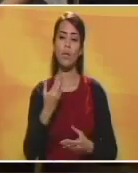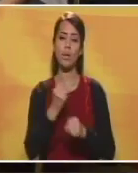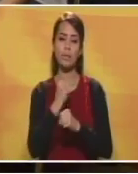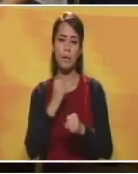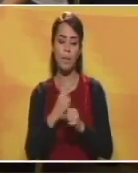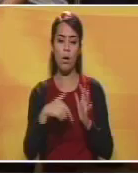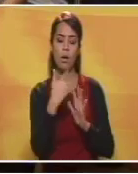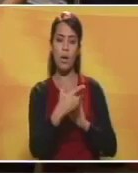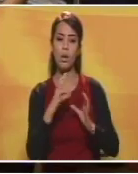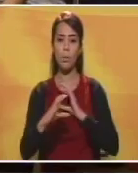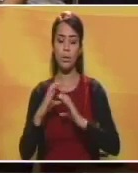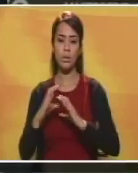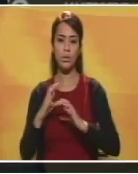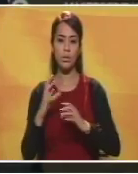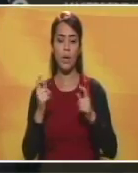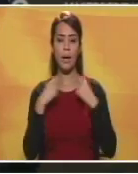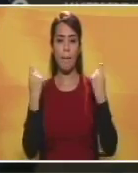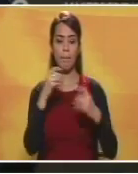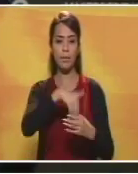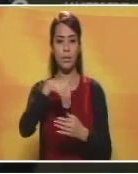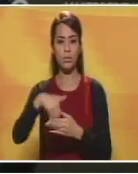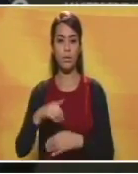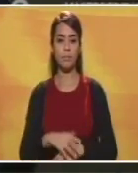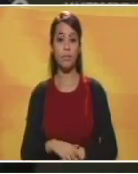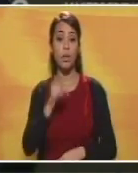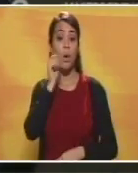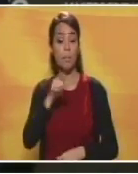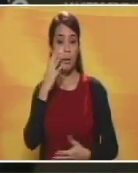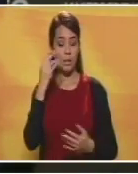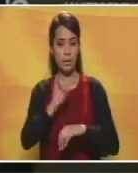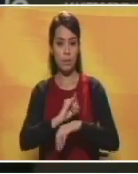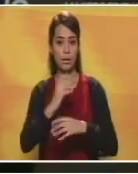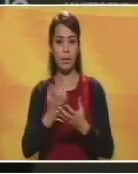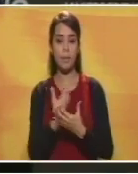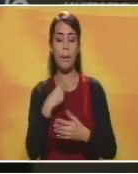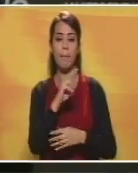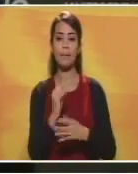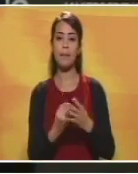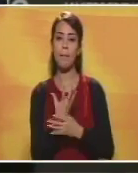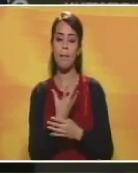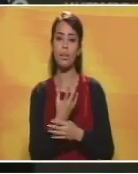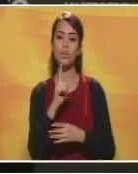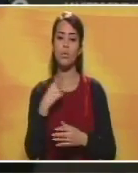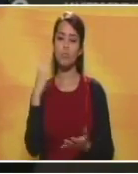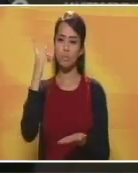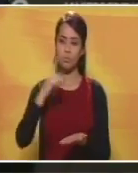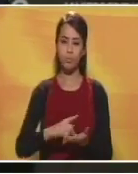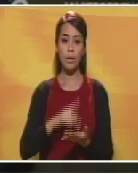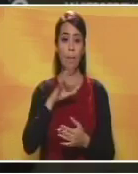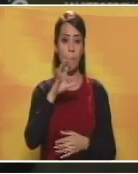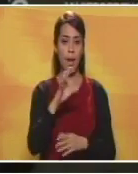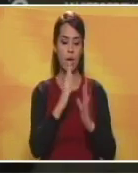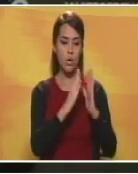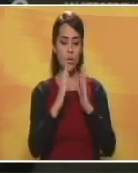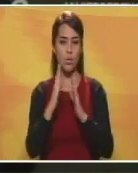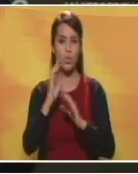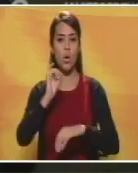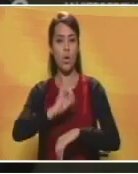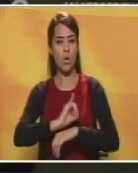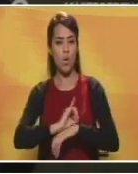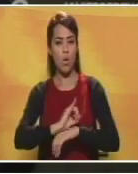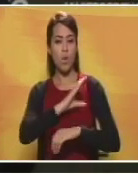durante la campaña electoral. Javier Bertucci también confirmó que para este 20 de mayo vendrán al país organizaciones